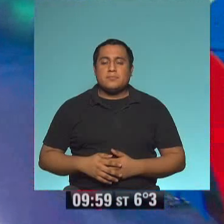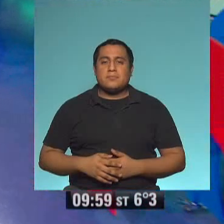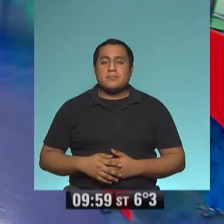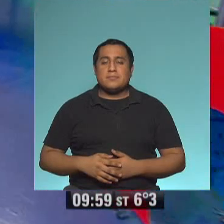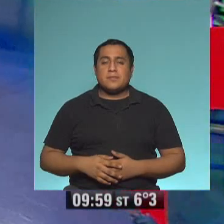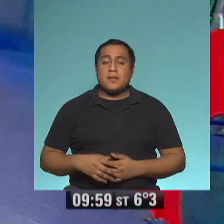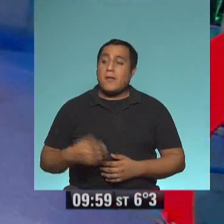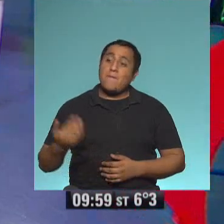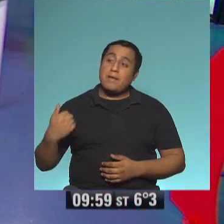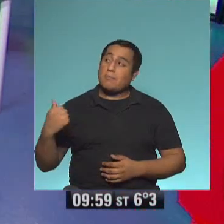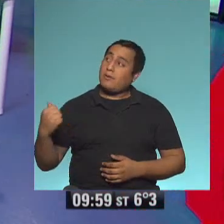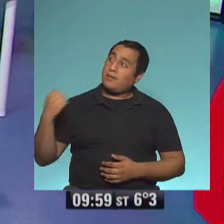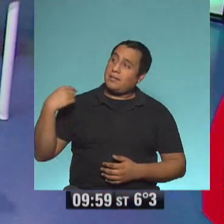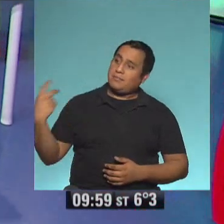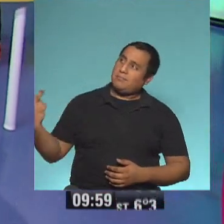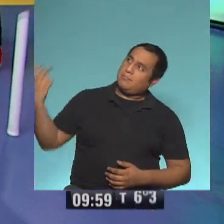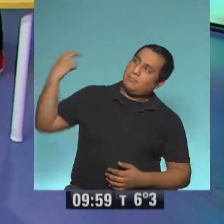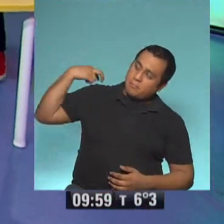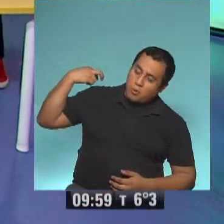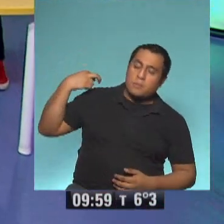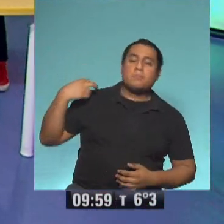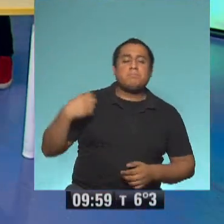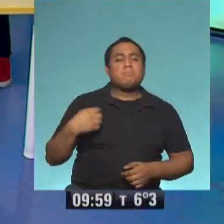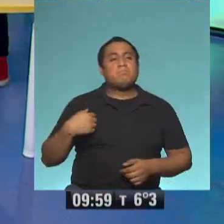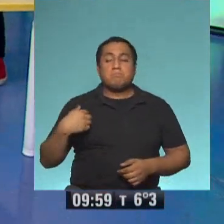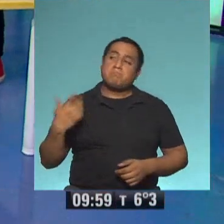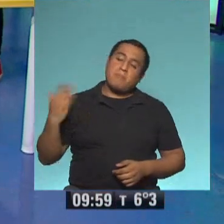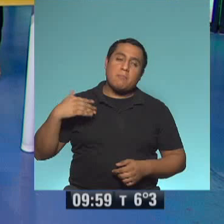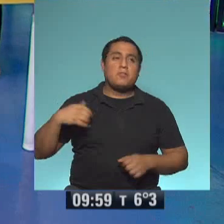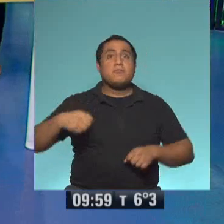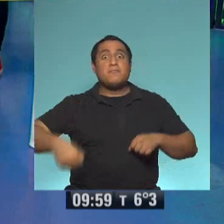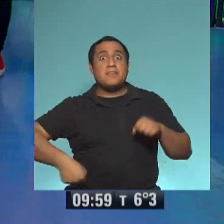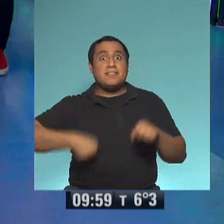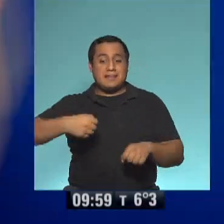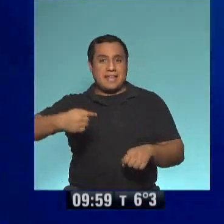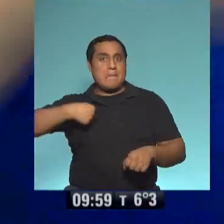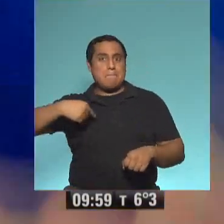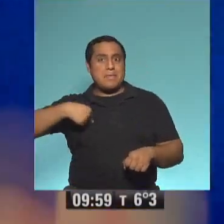A mi sillita de atrás te llevé en mi